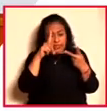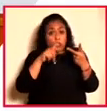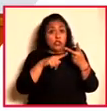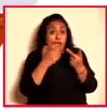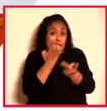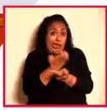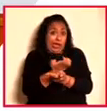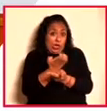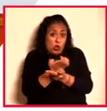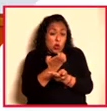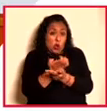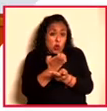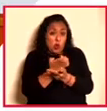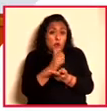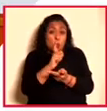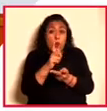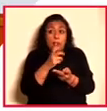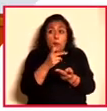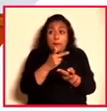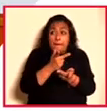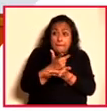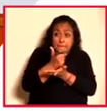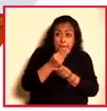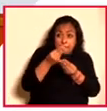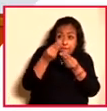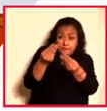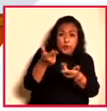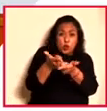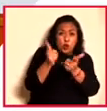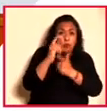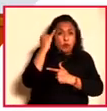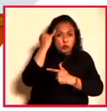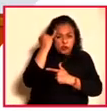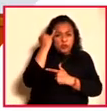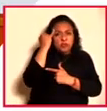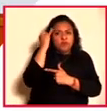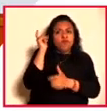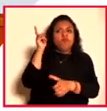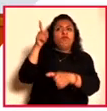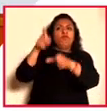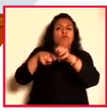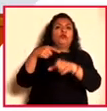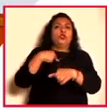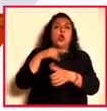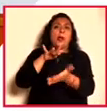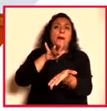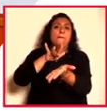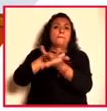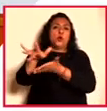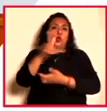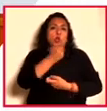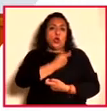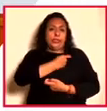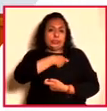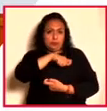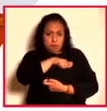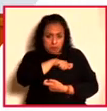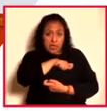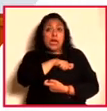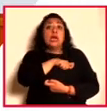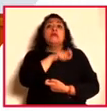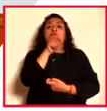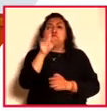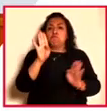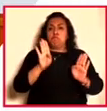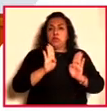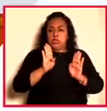a través de este tributo que hace que los grupos indígenas se unan al español, también los militares